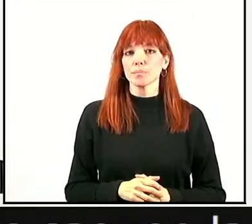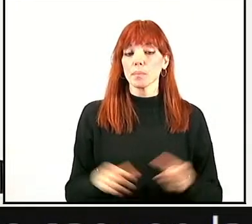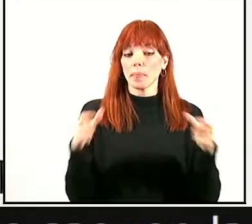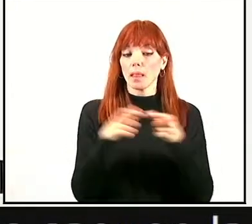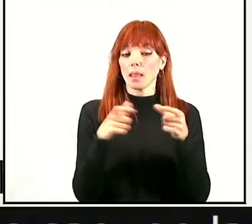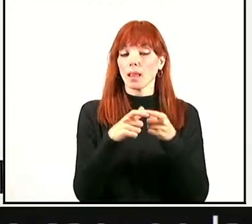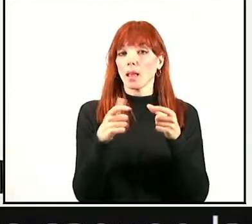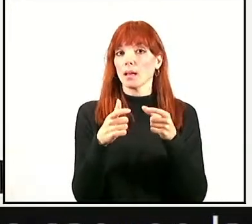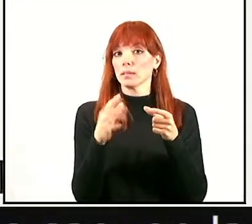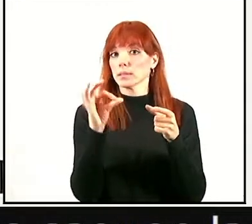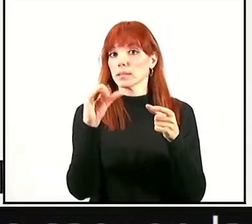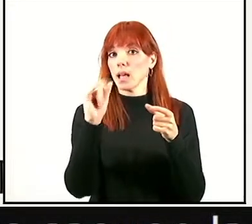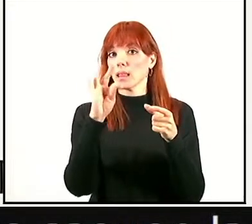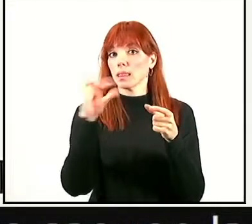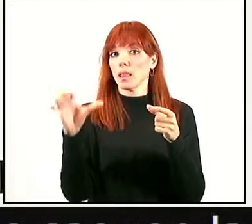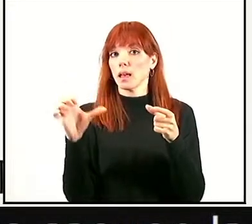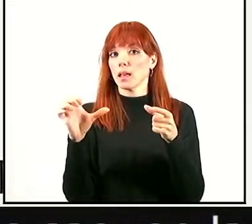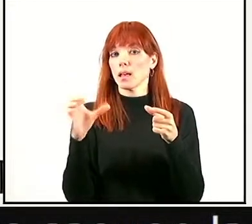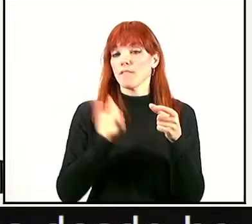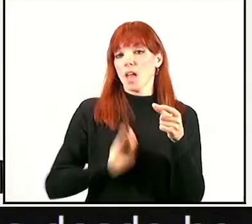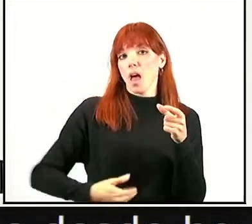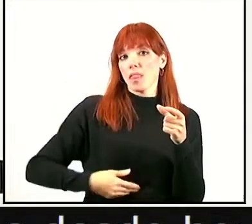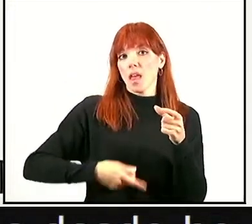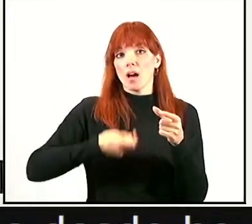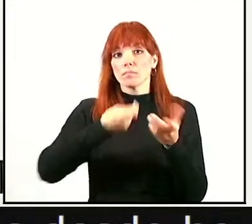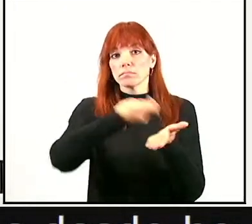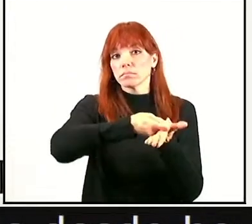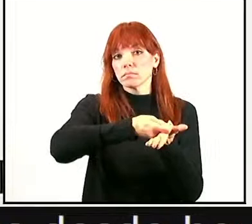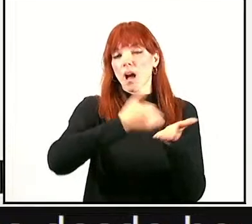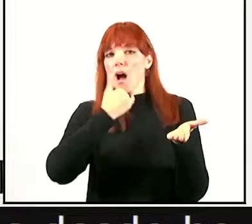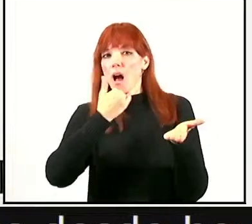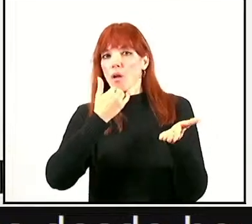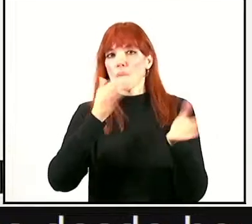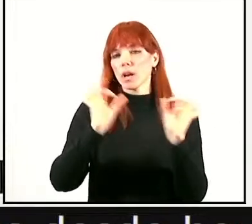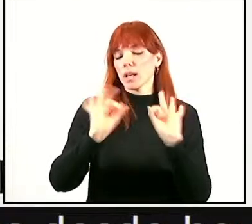SATE no hay que abonar una fianza ni se deben realizar